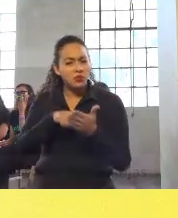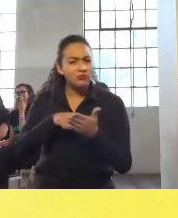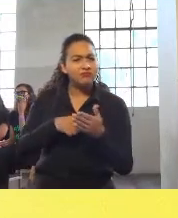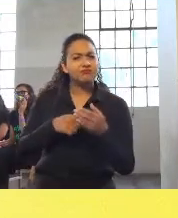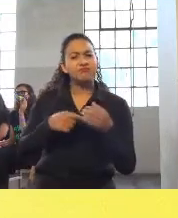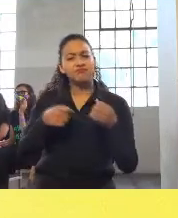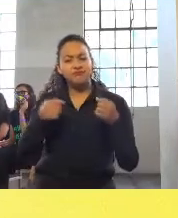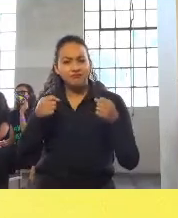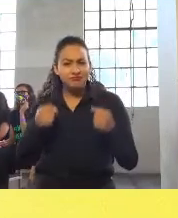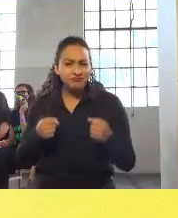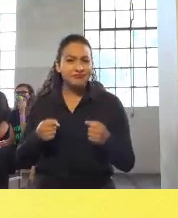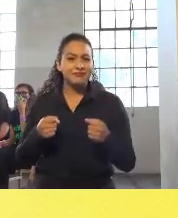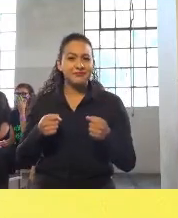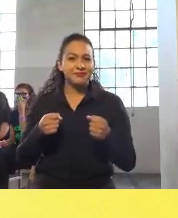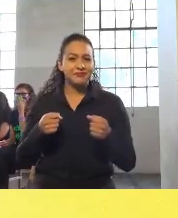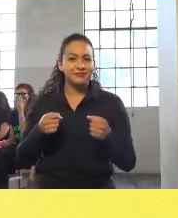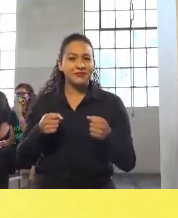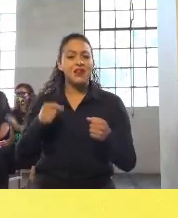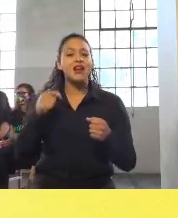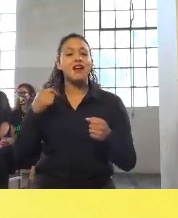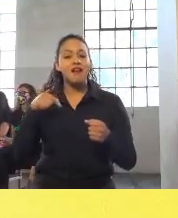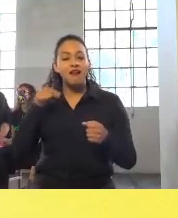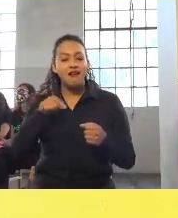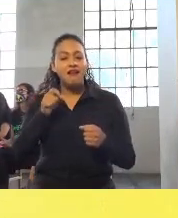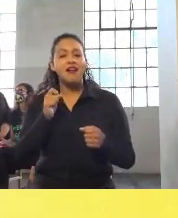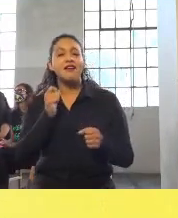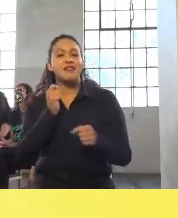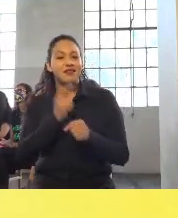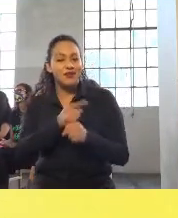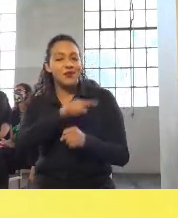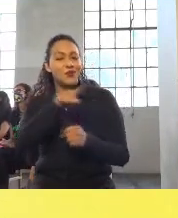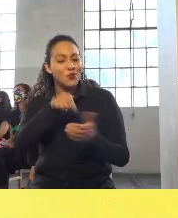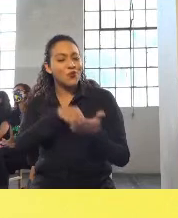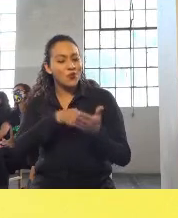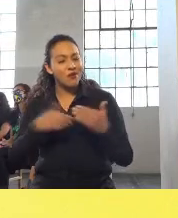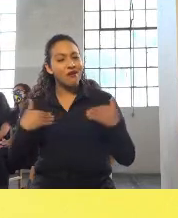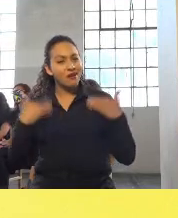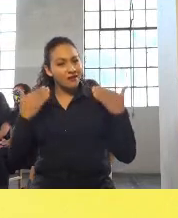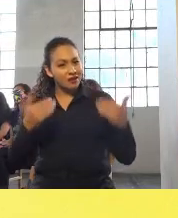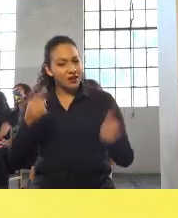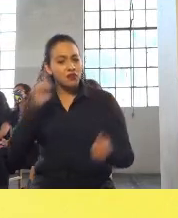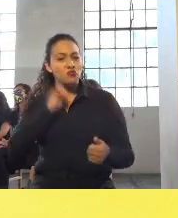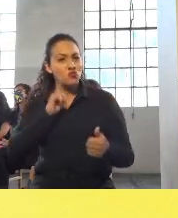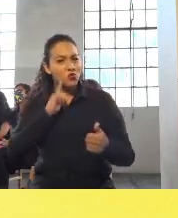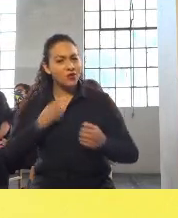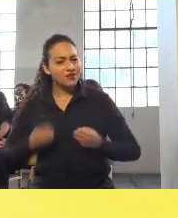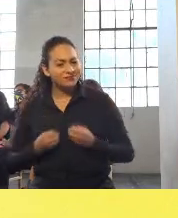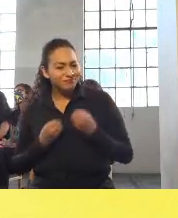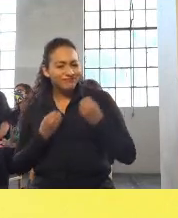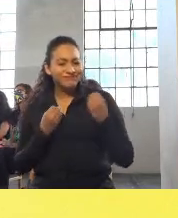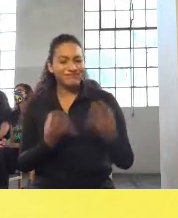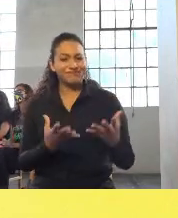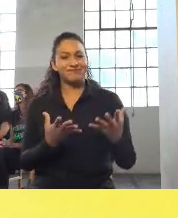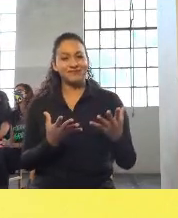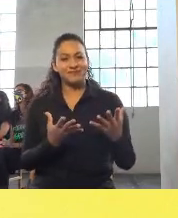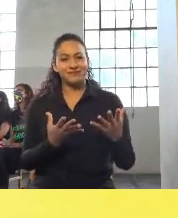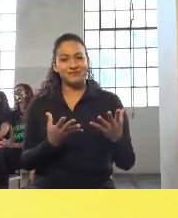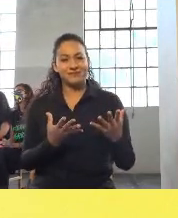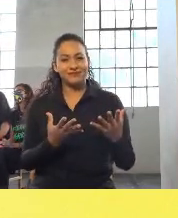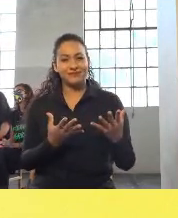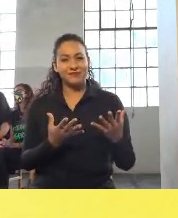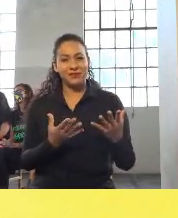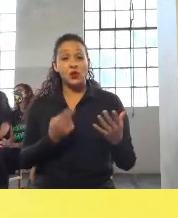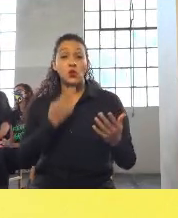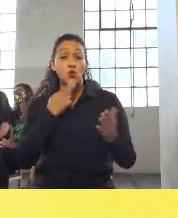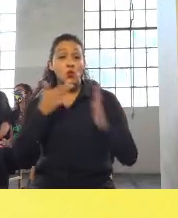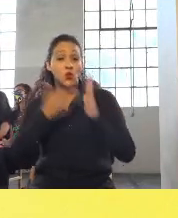Es una grupa tal cual en donde hemos encontrado un lugar de confianza, sobre todo para desaprender muchas cosas. Y con las